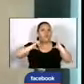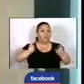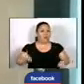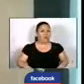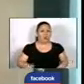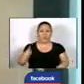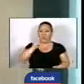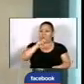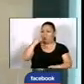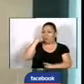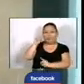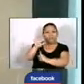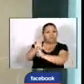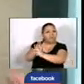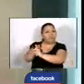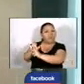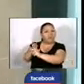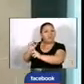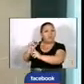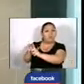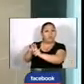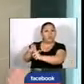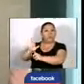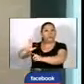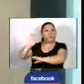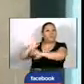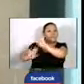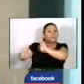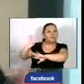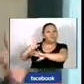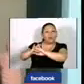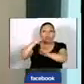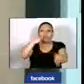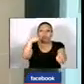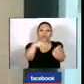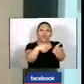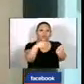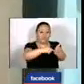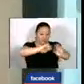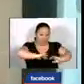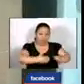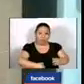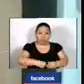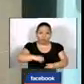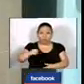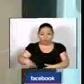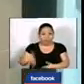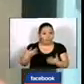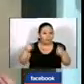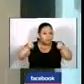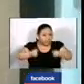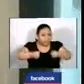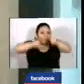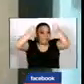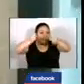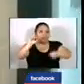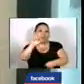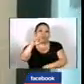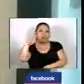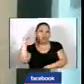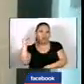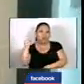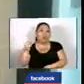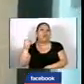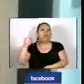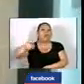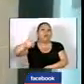inhumanos y degradantes en relación a su historia. Una mujer denunciada por aborto, condenada a 30 años, quien murió privada de